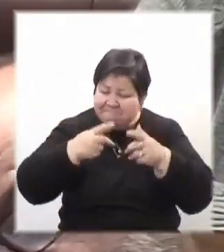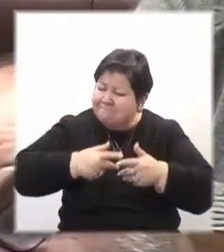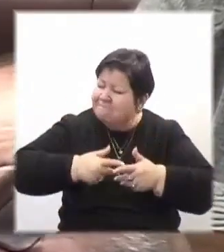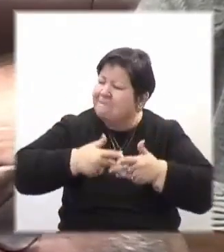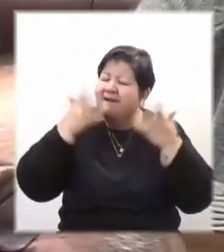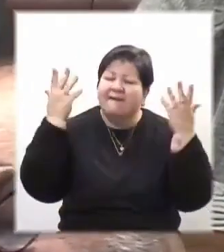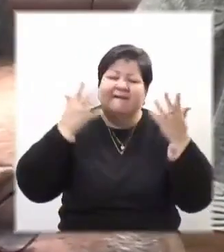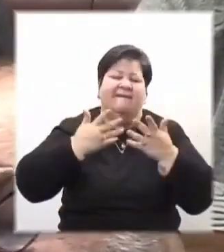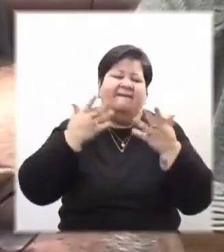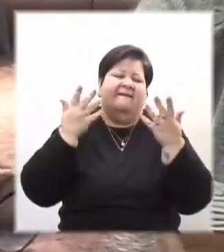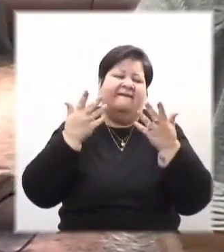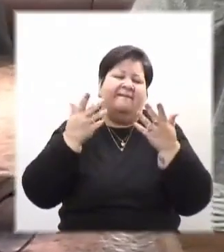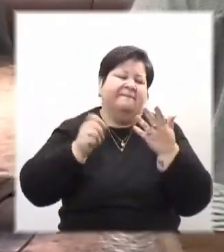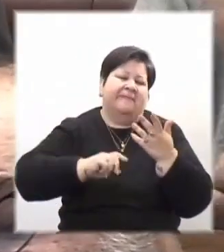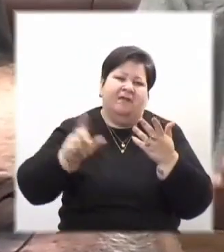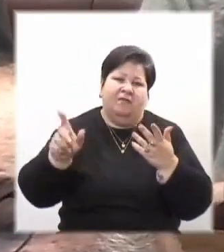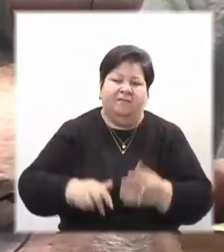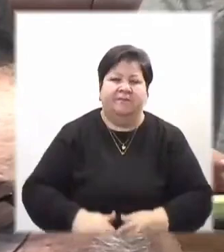aún